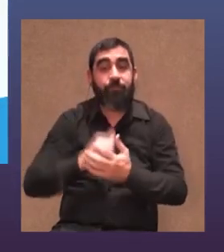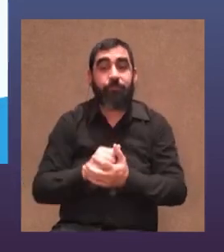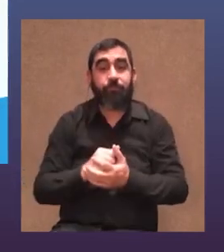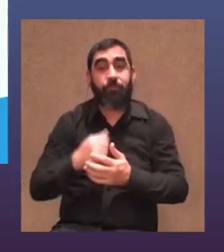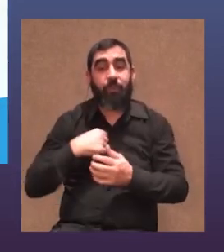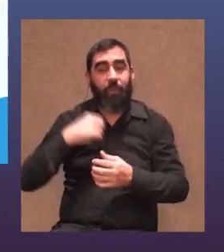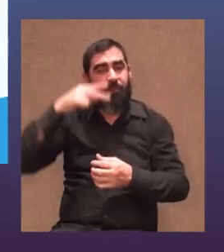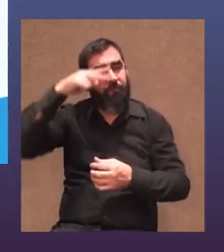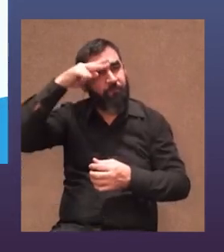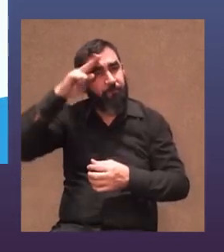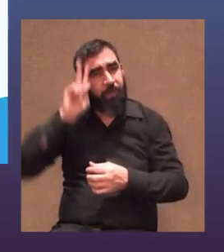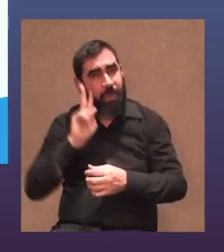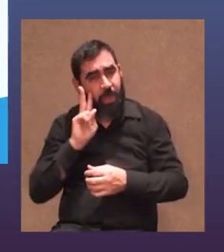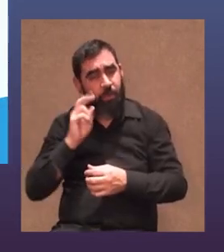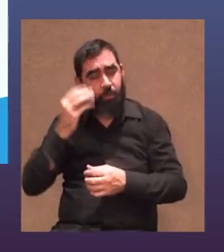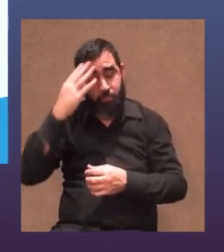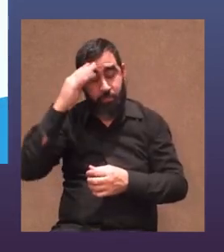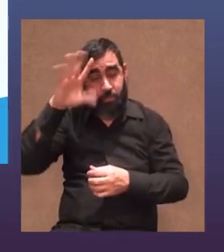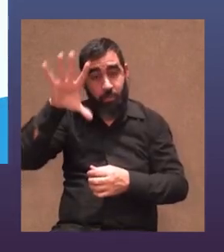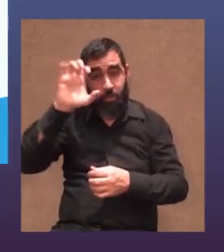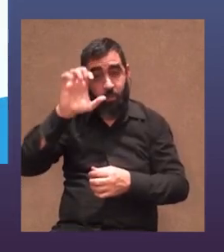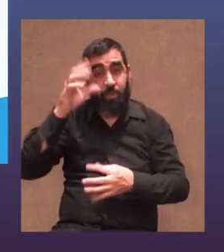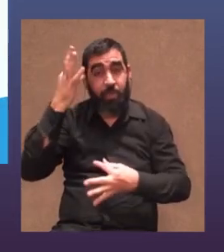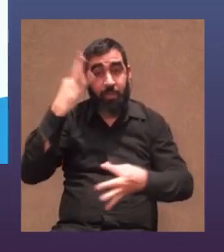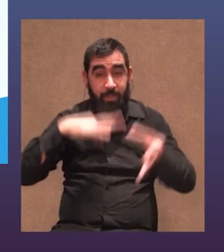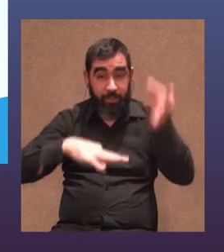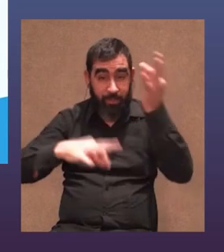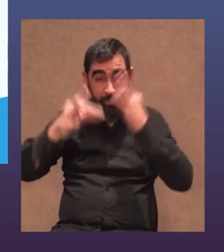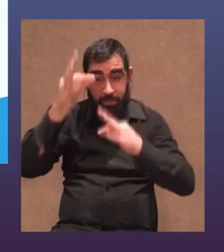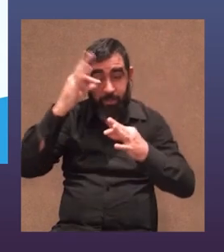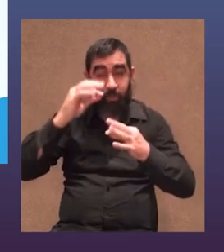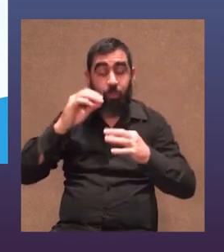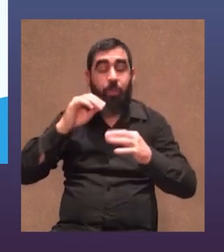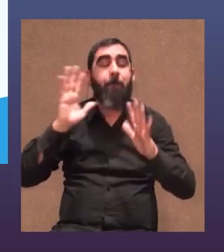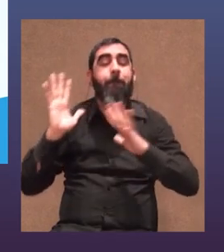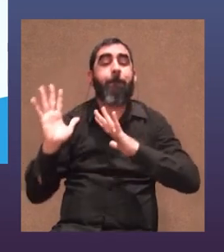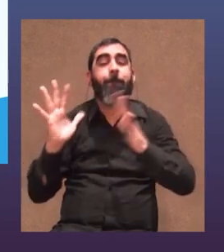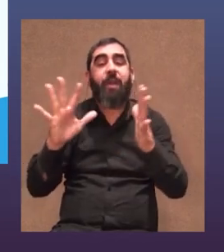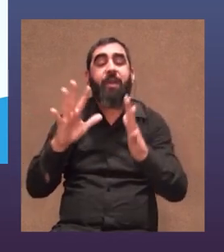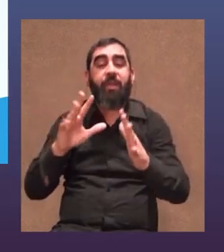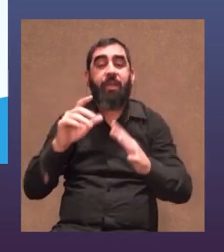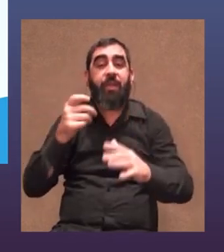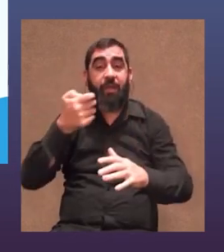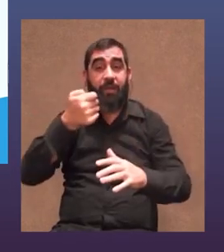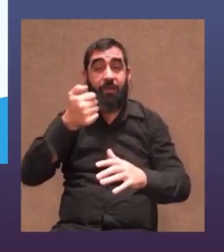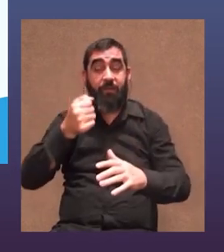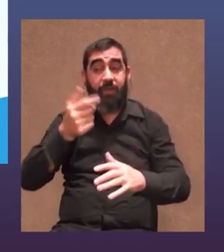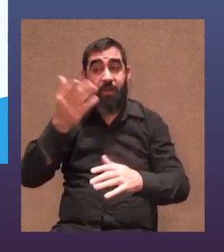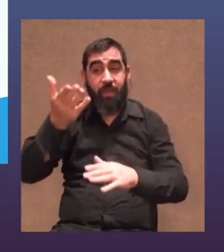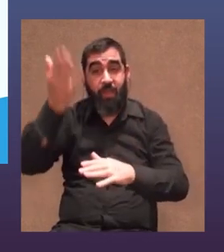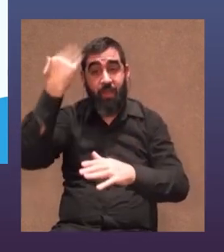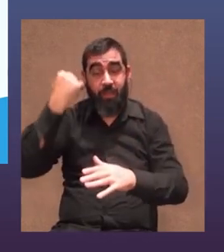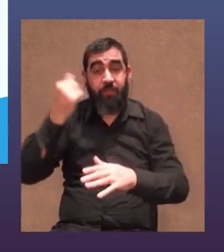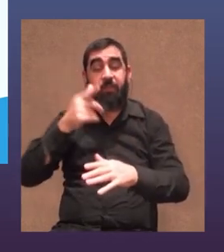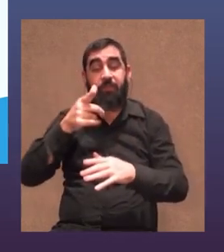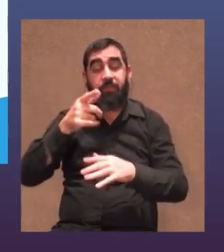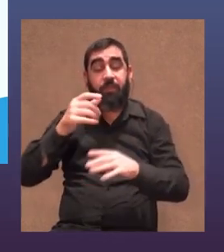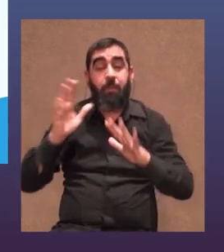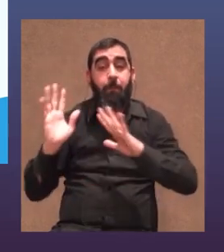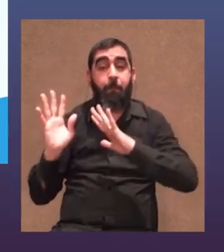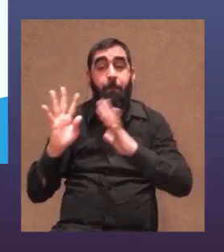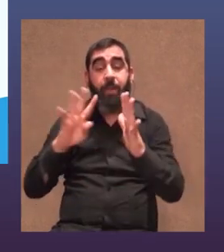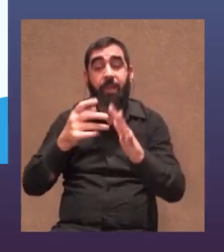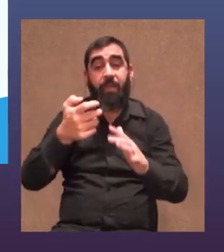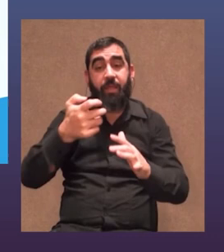era verano, y en el teatro, en el Parque Rivera, que en ese momento se llamaba Parque Durandot, se